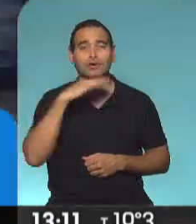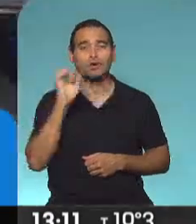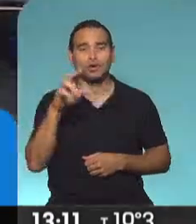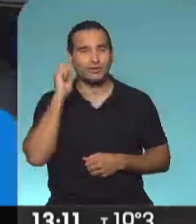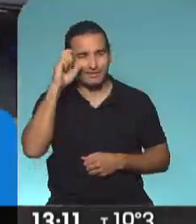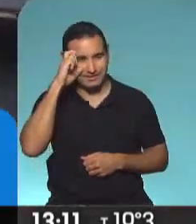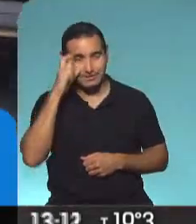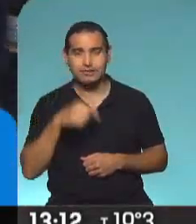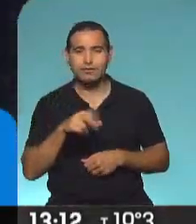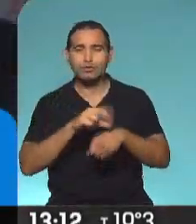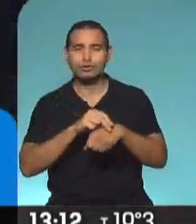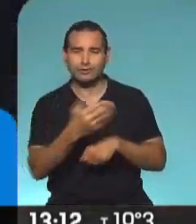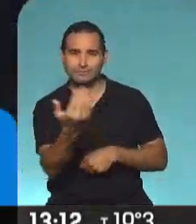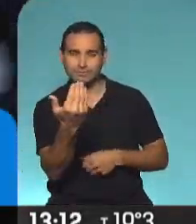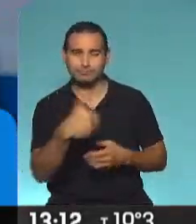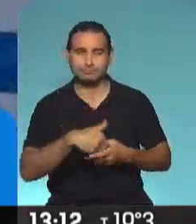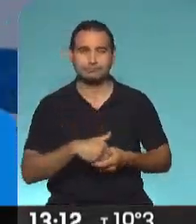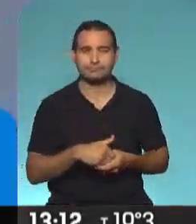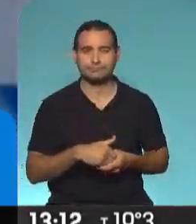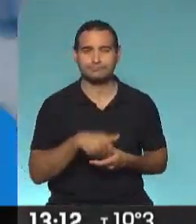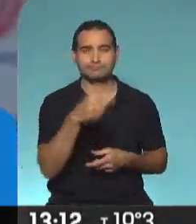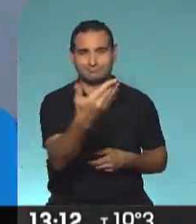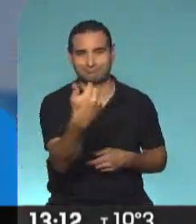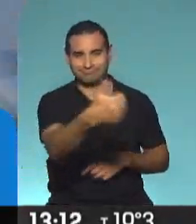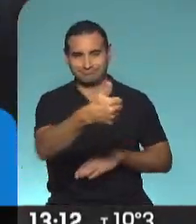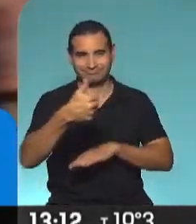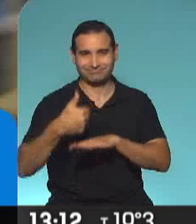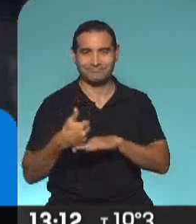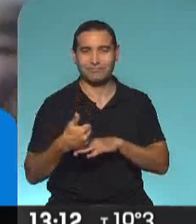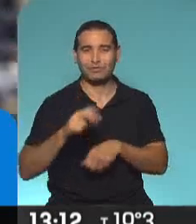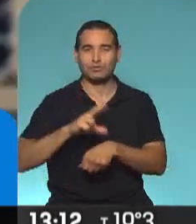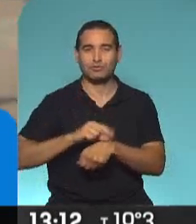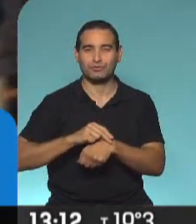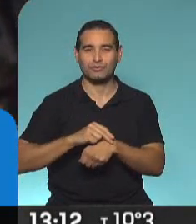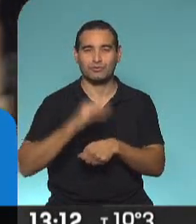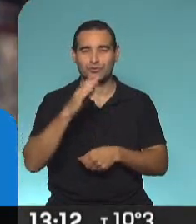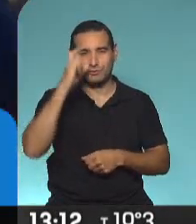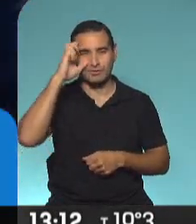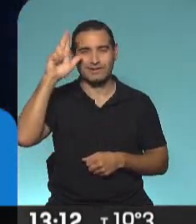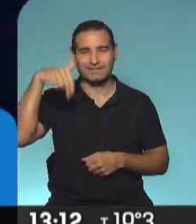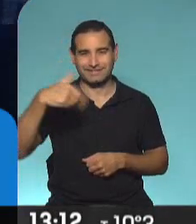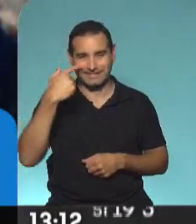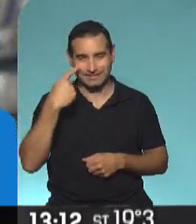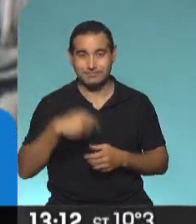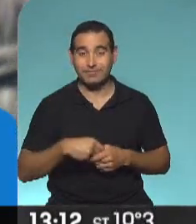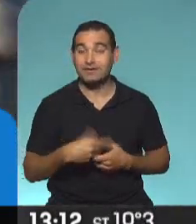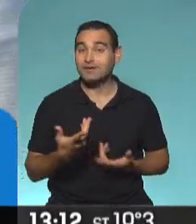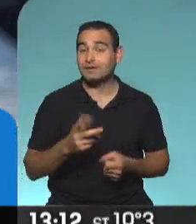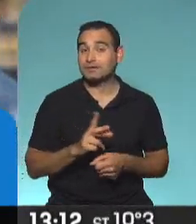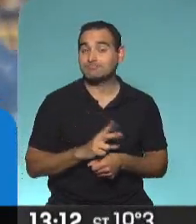acá, por favor. Se ha acercado el doctor Berni hasta el lugar. Bueno,